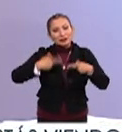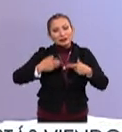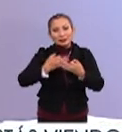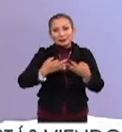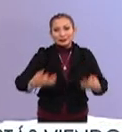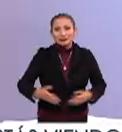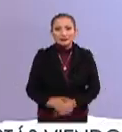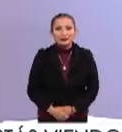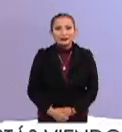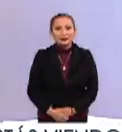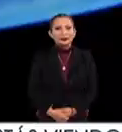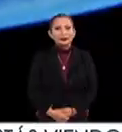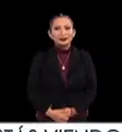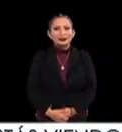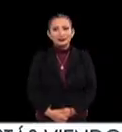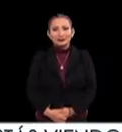Tierra.